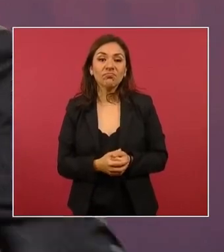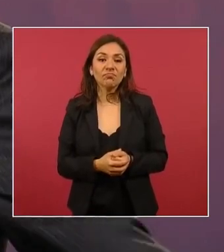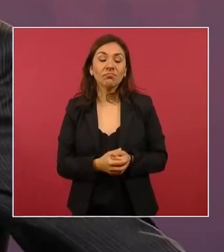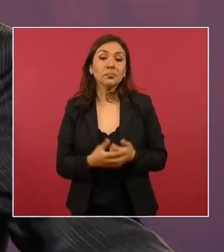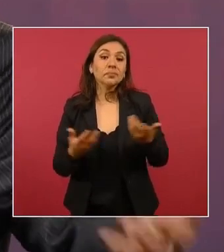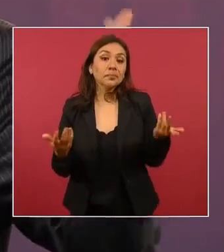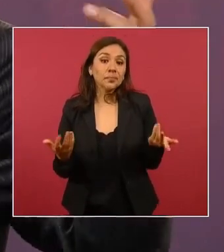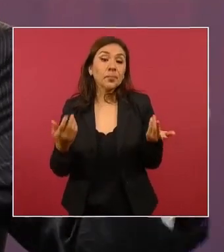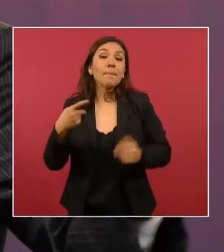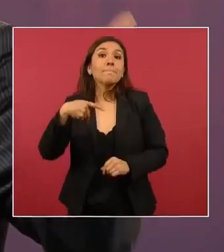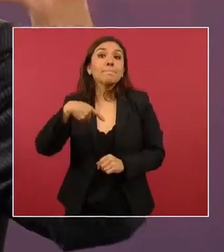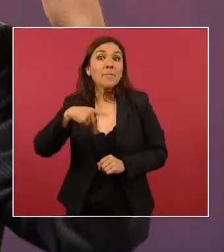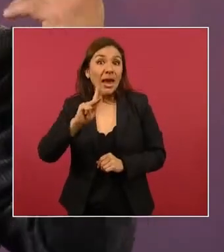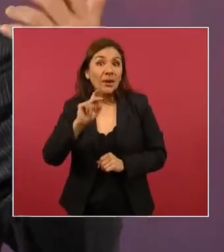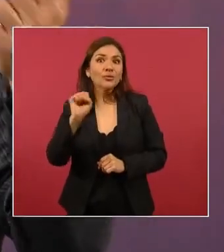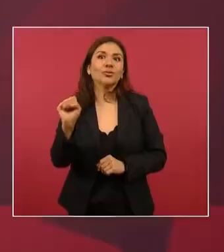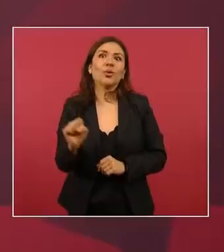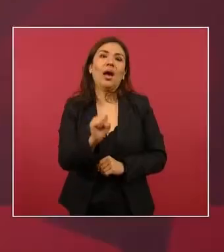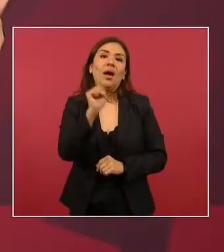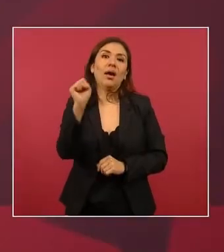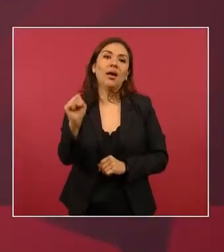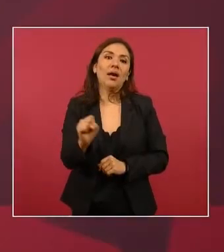Pero afortunadamente, pues,